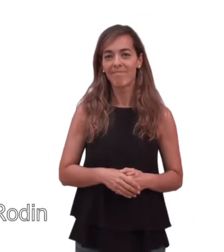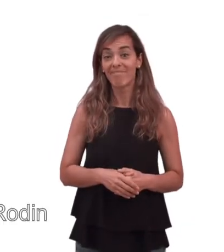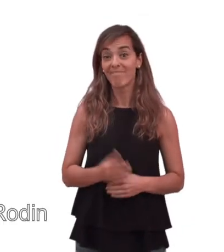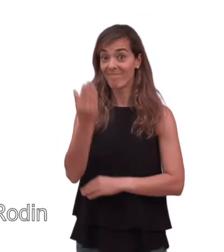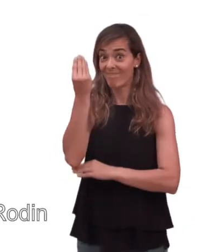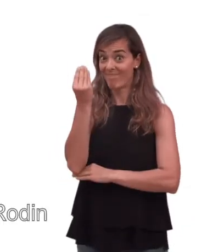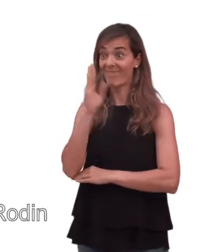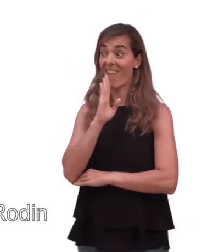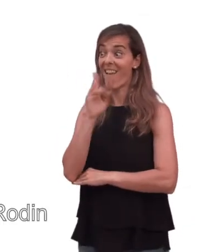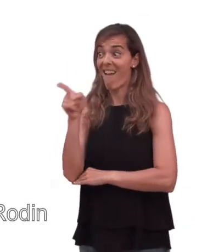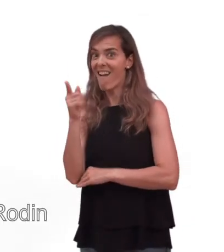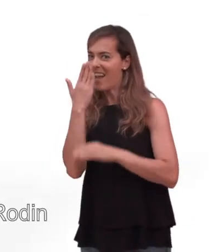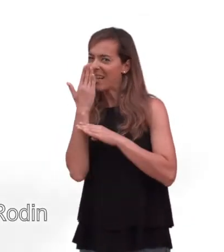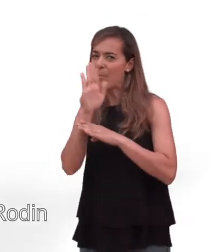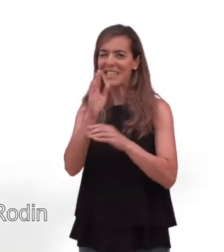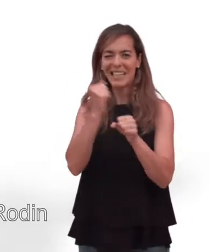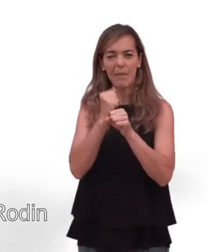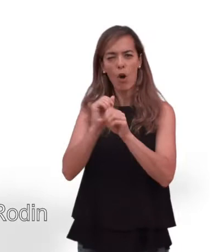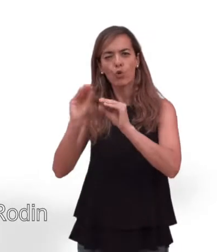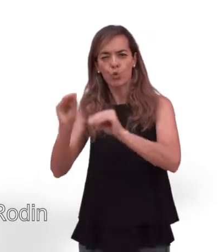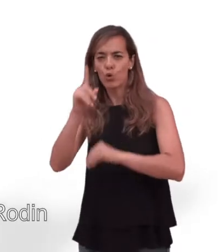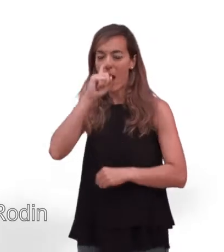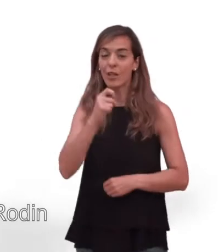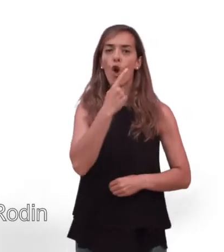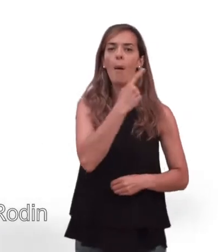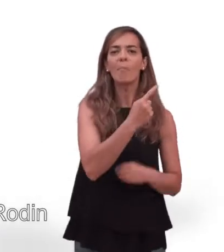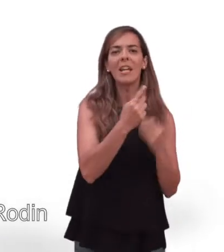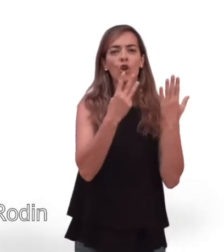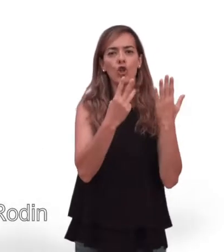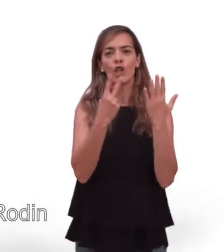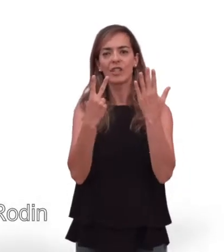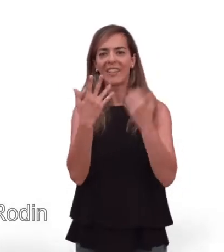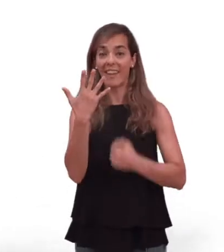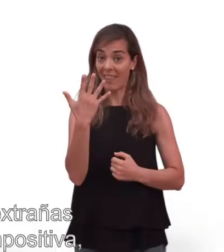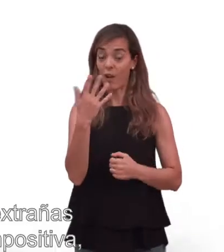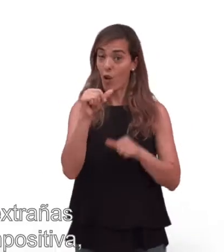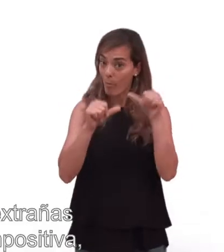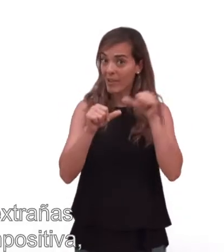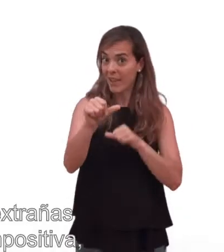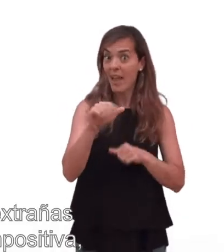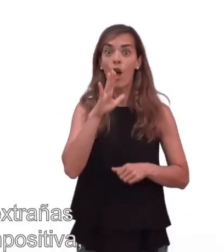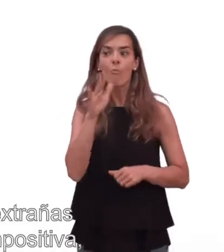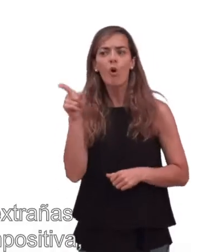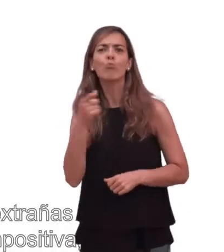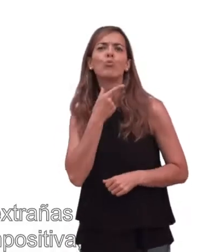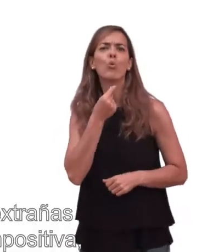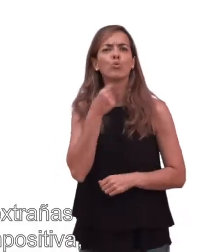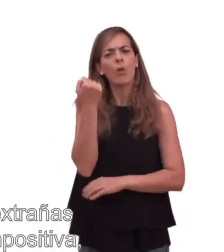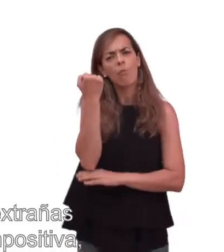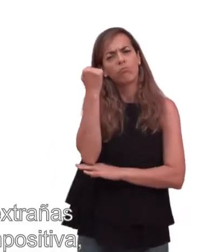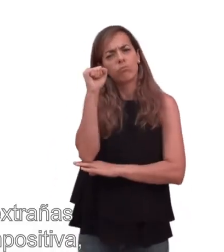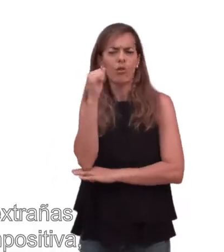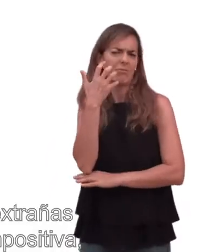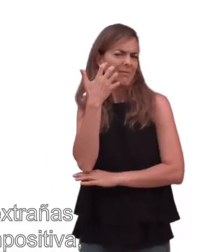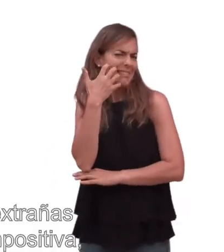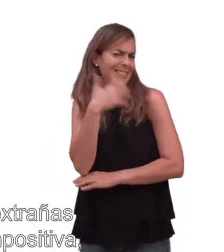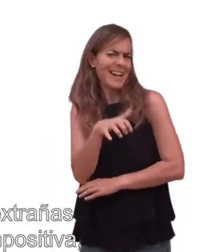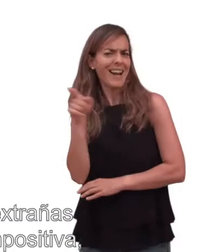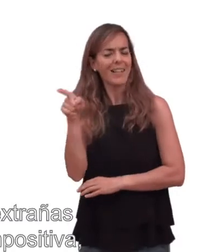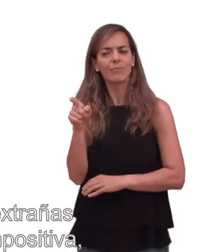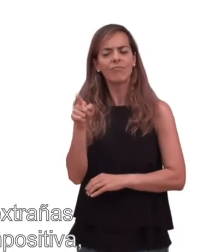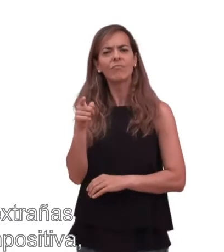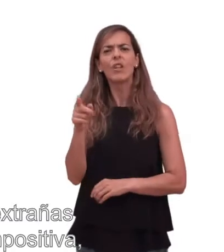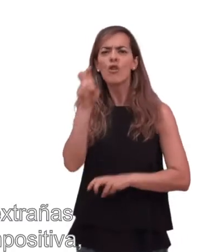Representativa de la obra de Rodin a partir de 1875, con su gusto por las posiciones extrañas y la búsqueda